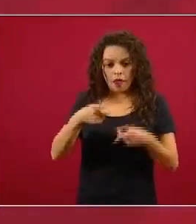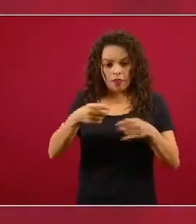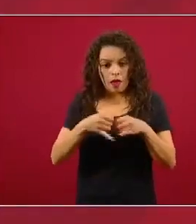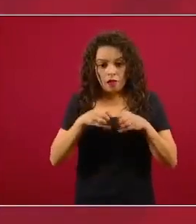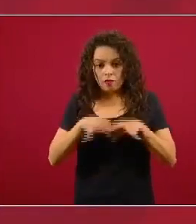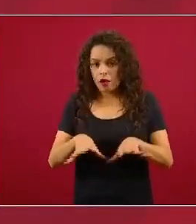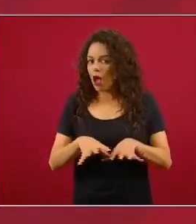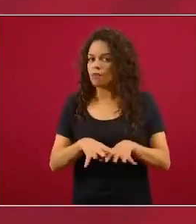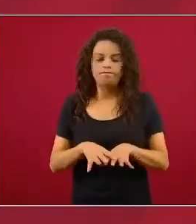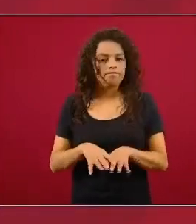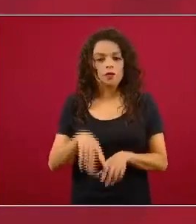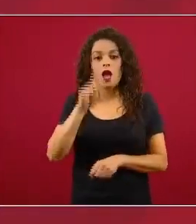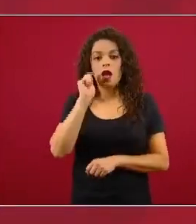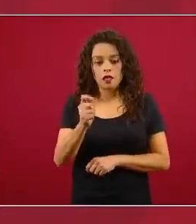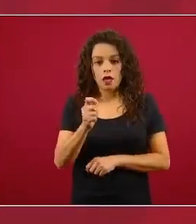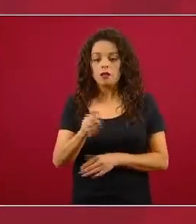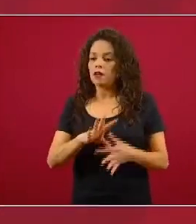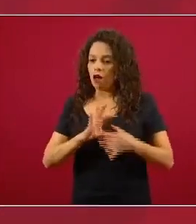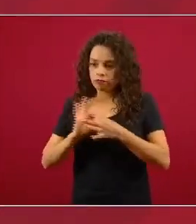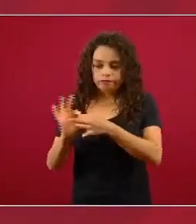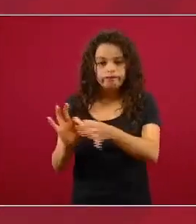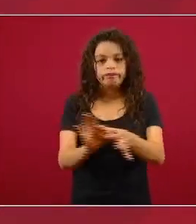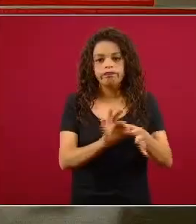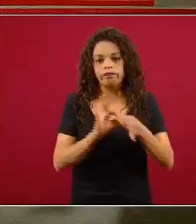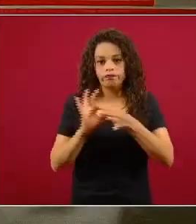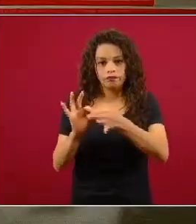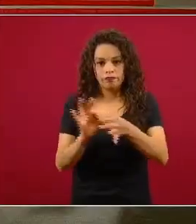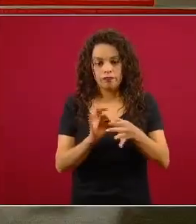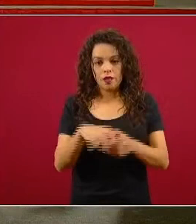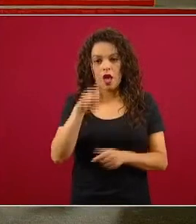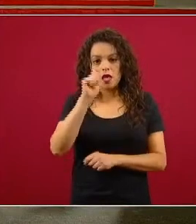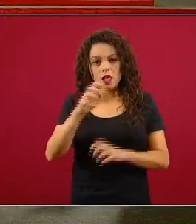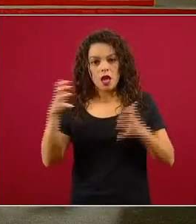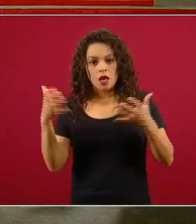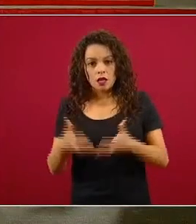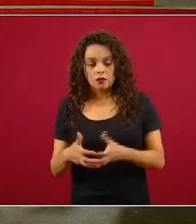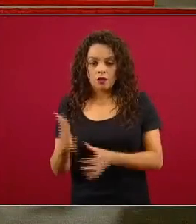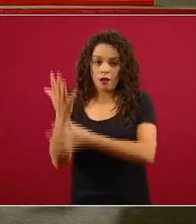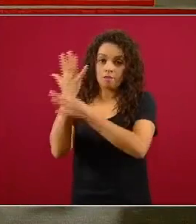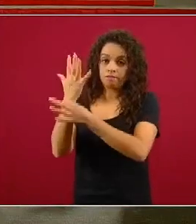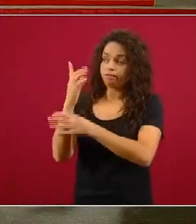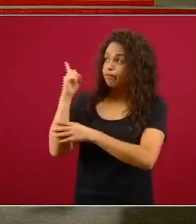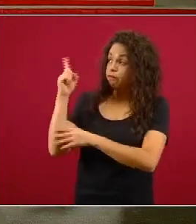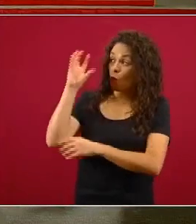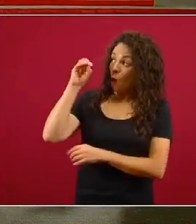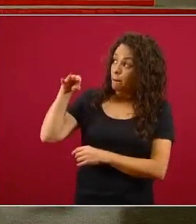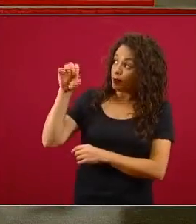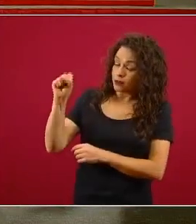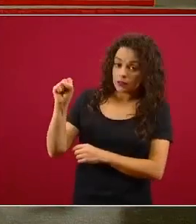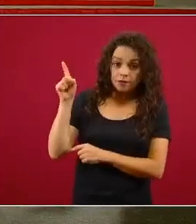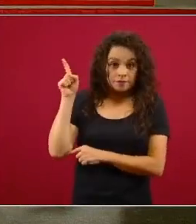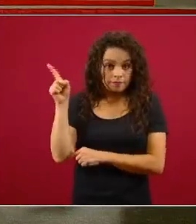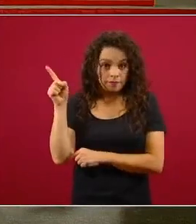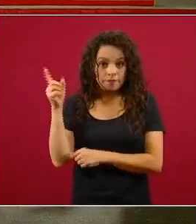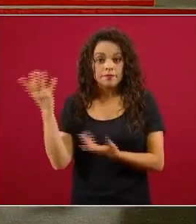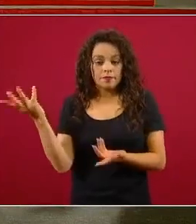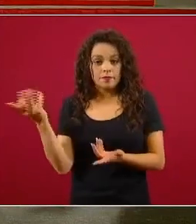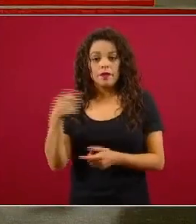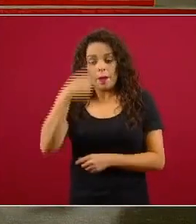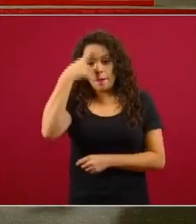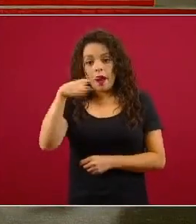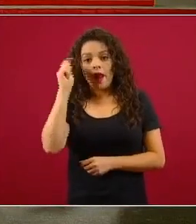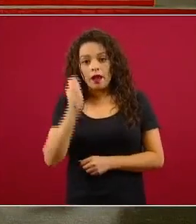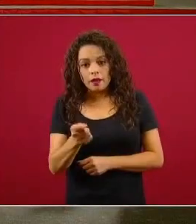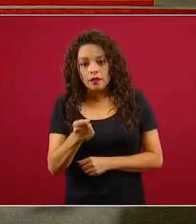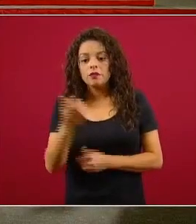refiere a un esquema de colaboración que ha organizado la Organización Mundial de la Salud, en buena medida en seguimiento a